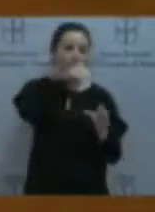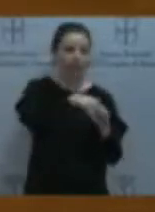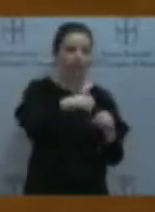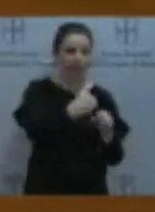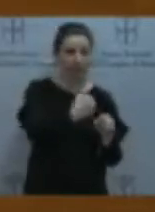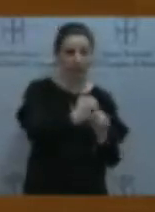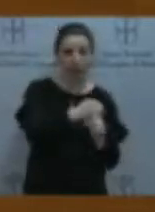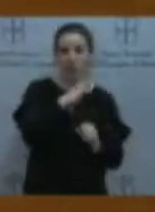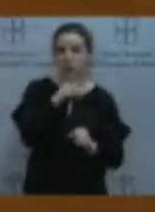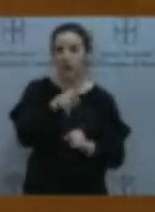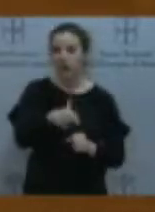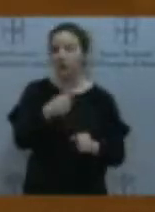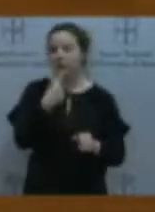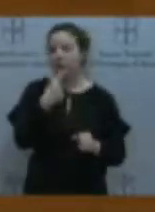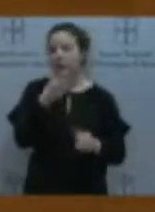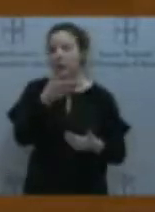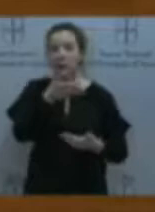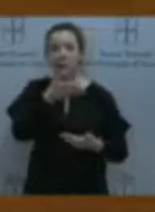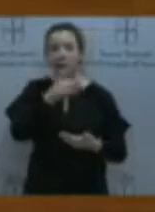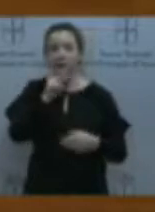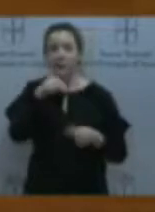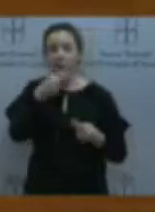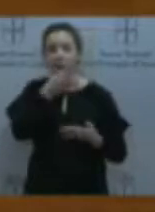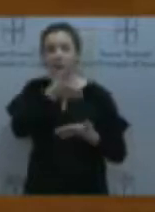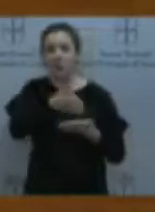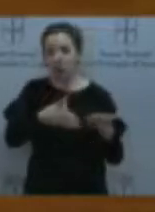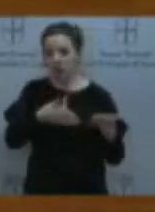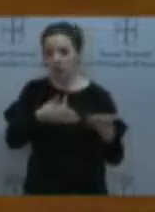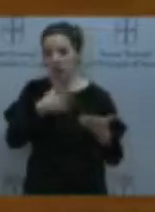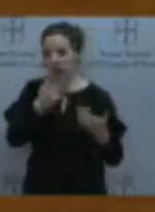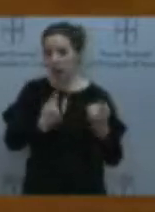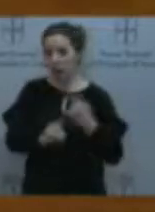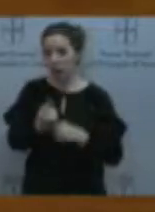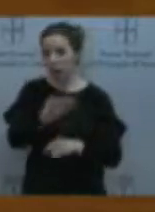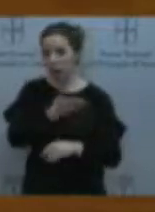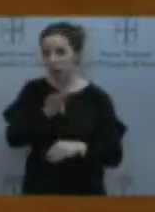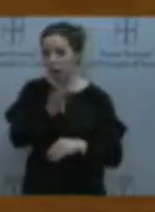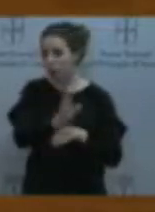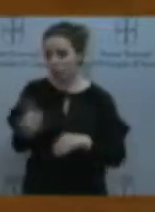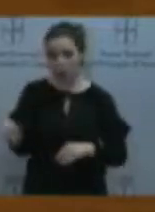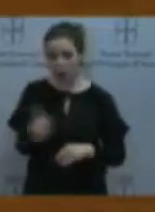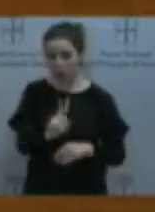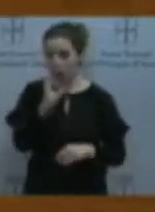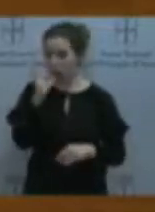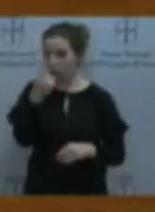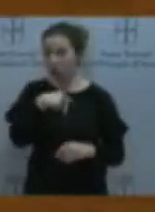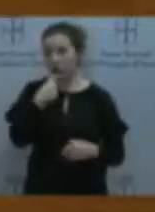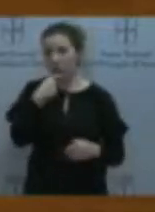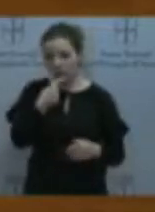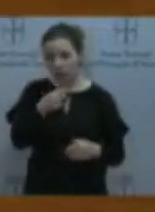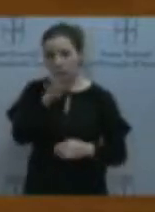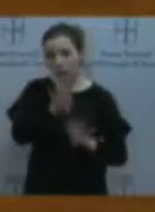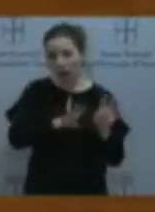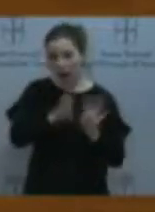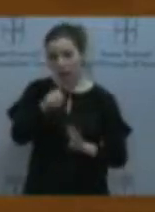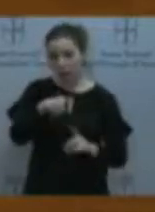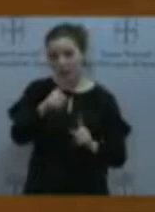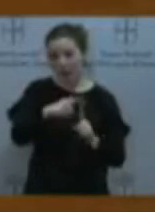parcialmente porque hubo algunas que no se ofrecieron, por ejemplo, a pesar de que insistimos que en Cangas y en Tineo fadían falta, esas no se